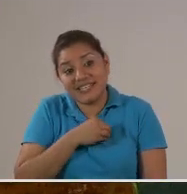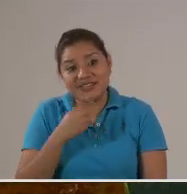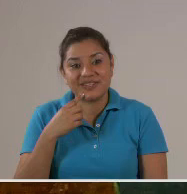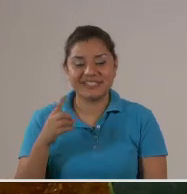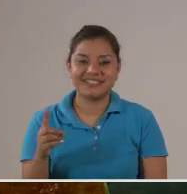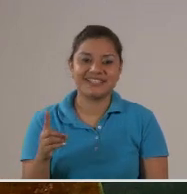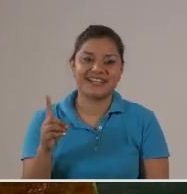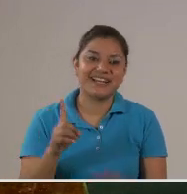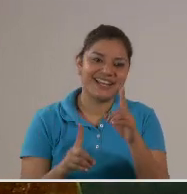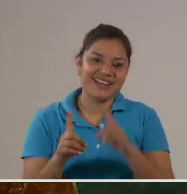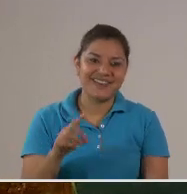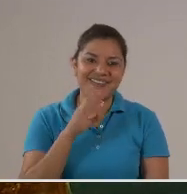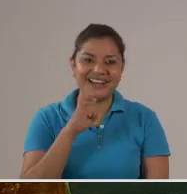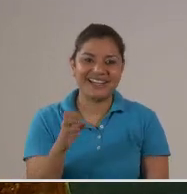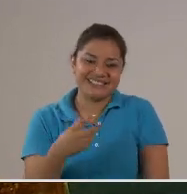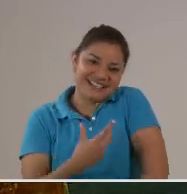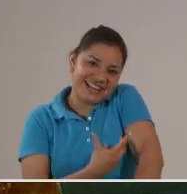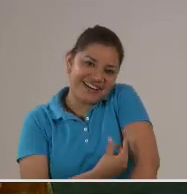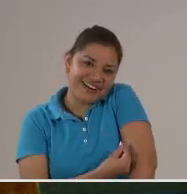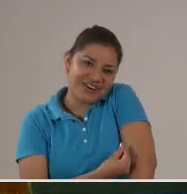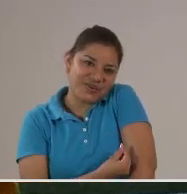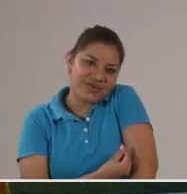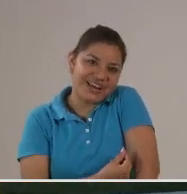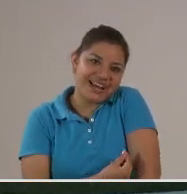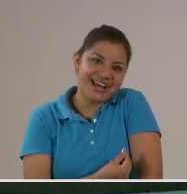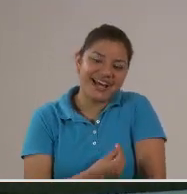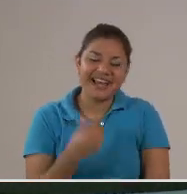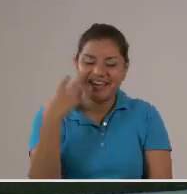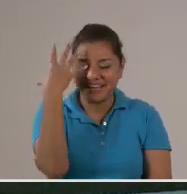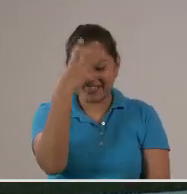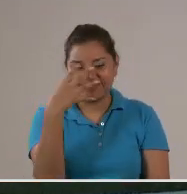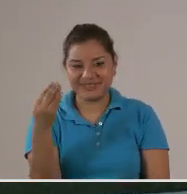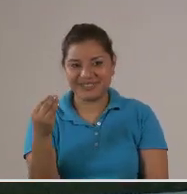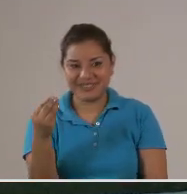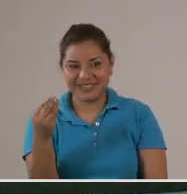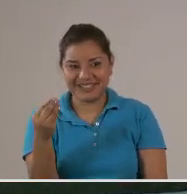vacuna con eso sol le digo abra la